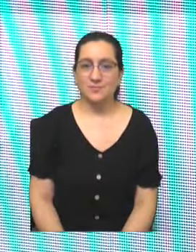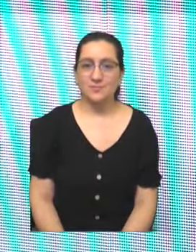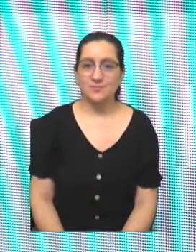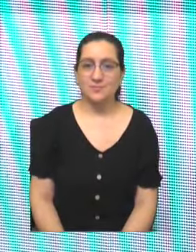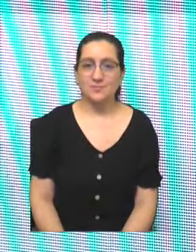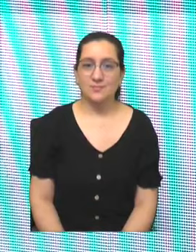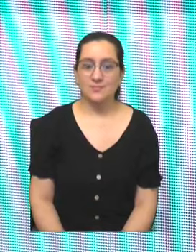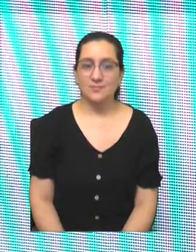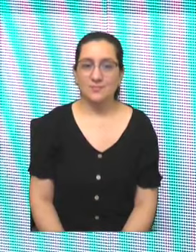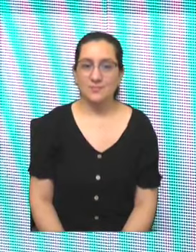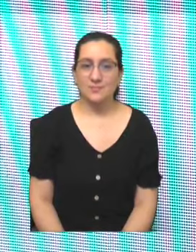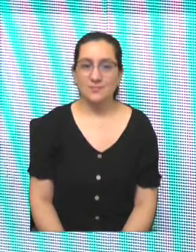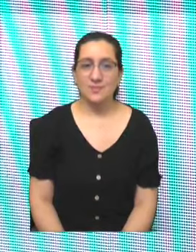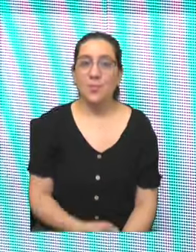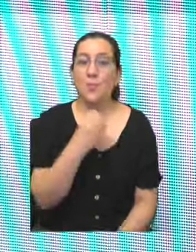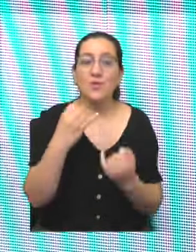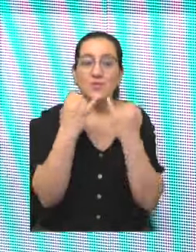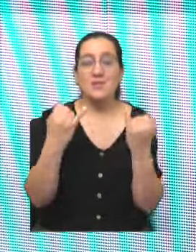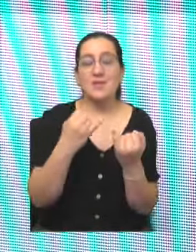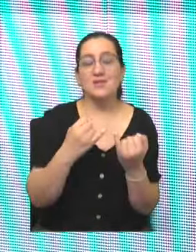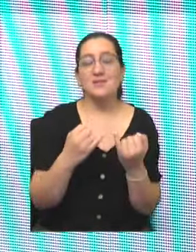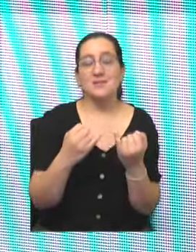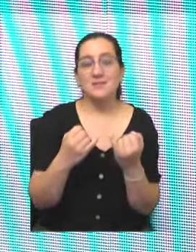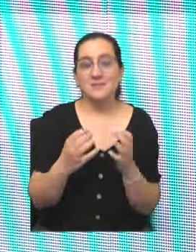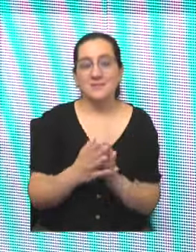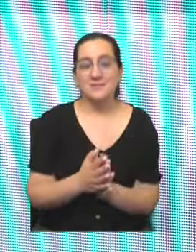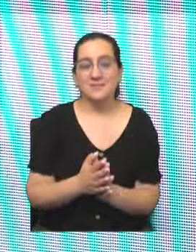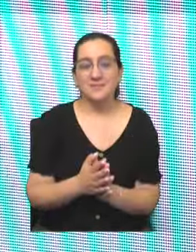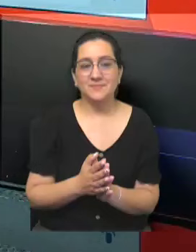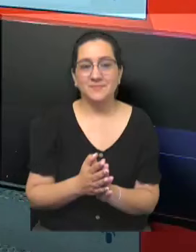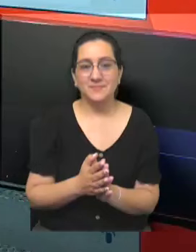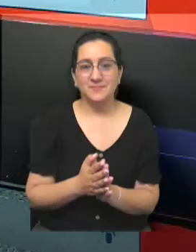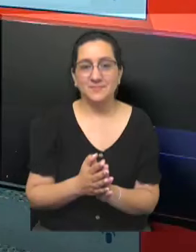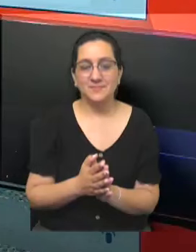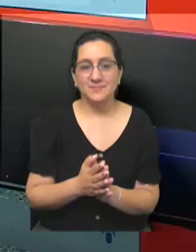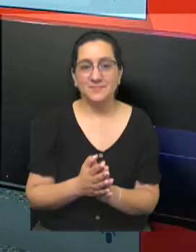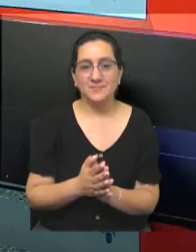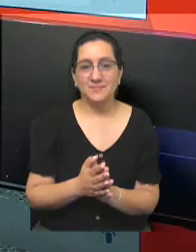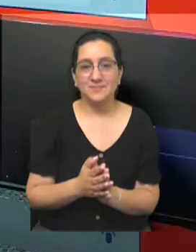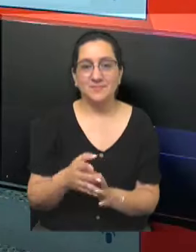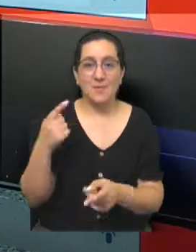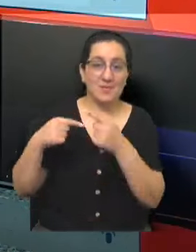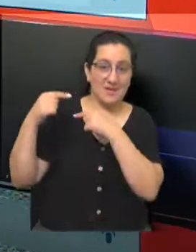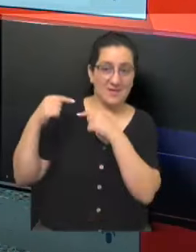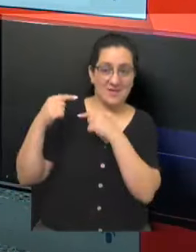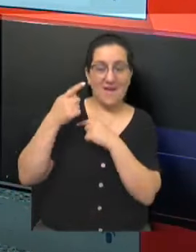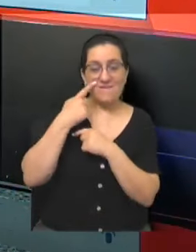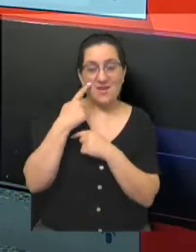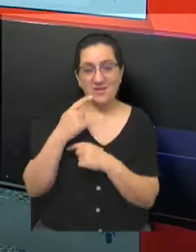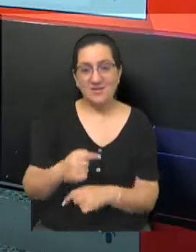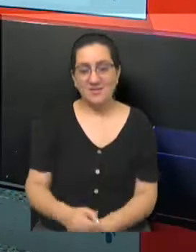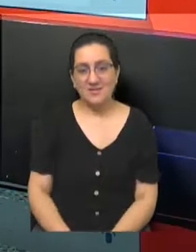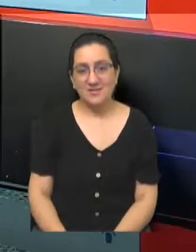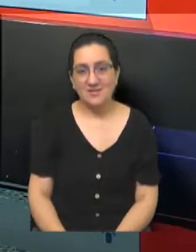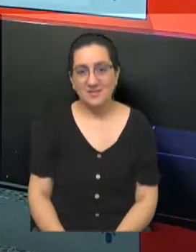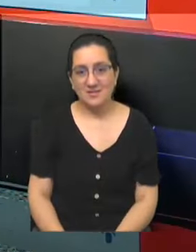Toda gente de mi edad. Buenos días, por acá. ¿Habrá seguido caída eso? Vamos para atrás, vamos a poner el replay. ¿Qué pasó?